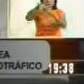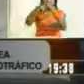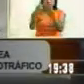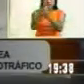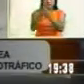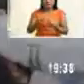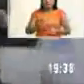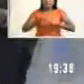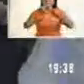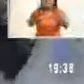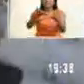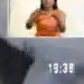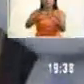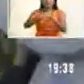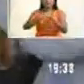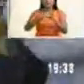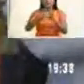a la Fuerza Aérea.